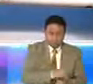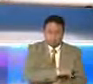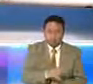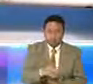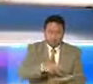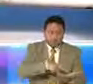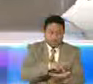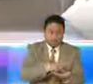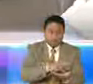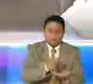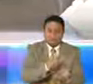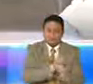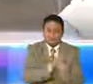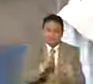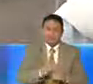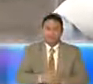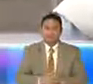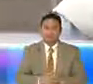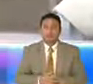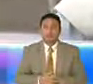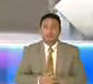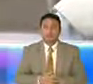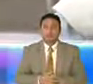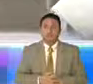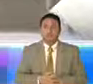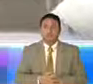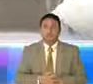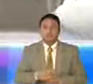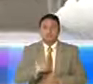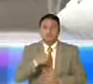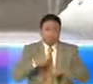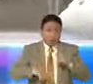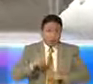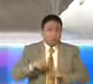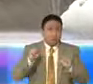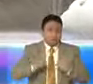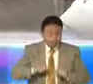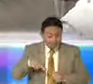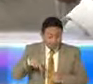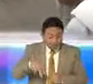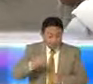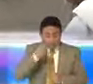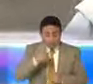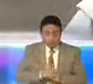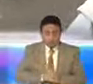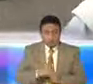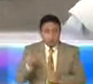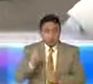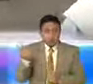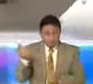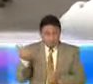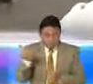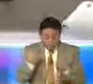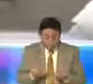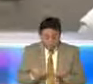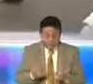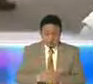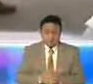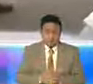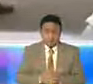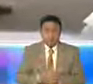haber recibido el pago. Necesario que estamos, que podemos caminar, que podemos comer, necesitamos el dinero ahora,